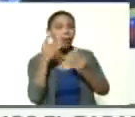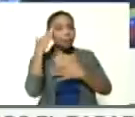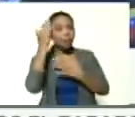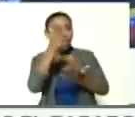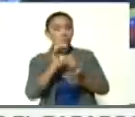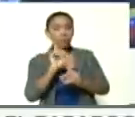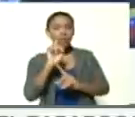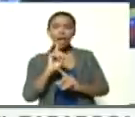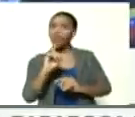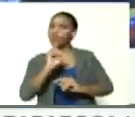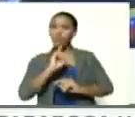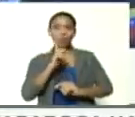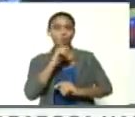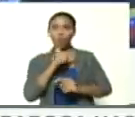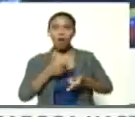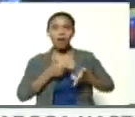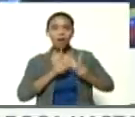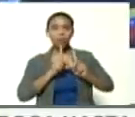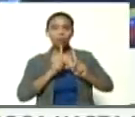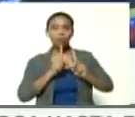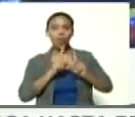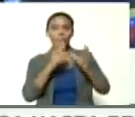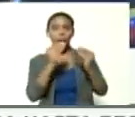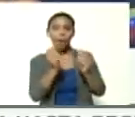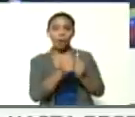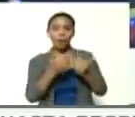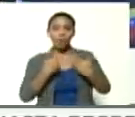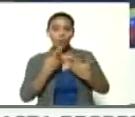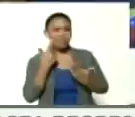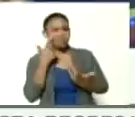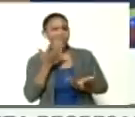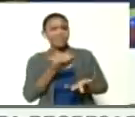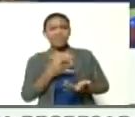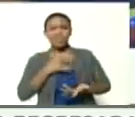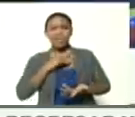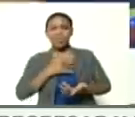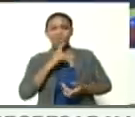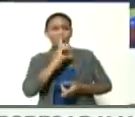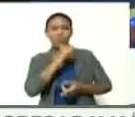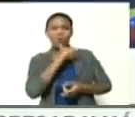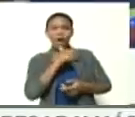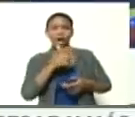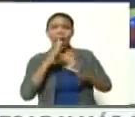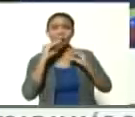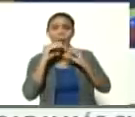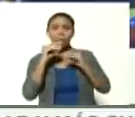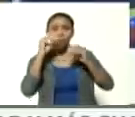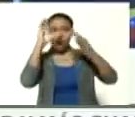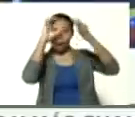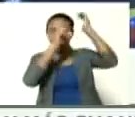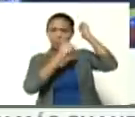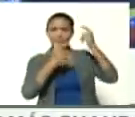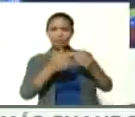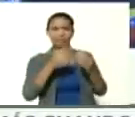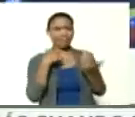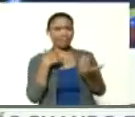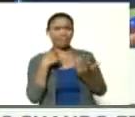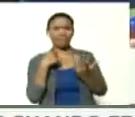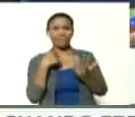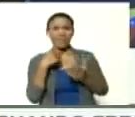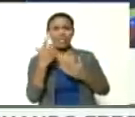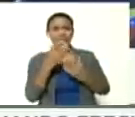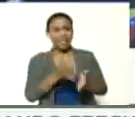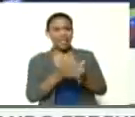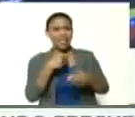luego me dijo, no estoy autorizado a hablar con usted. Imagínense ustedes la locura. Es un canciller que no está autorizado para hablar con el canciller del país vecino. Entonces,